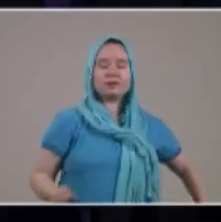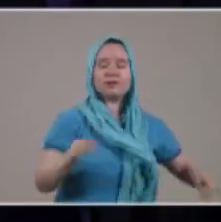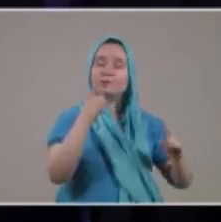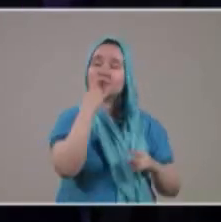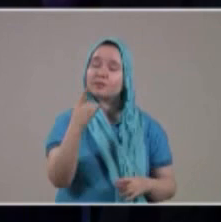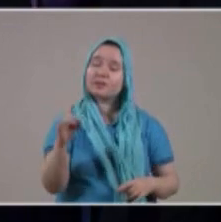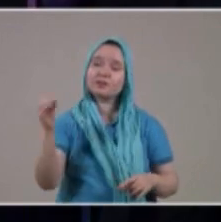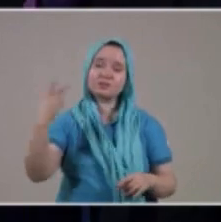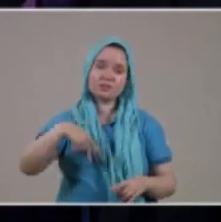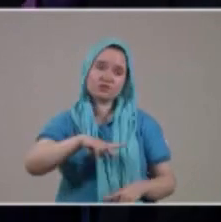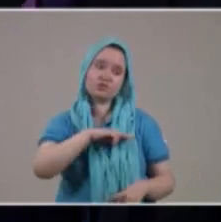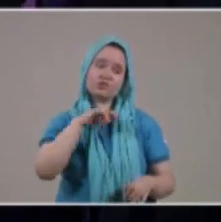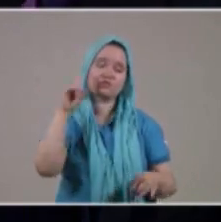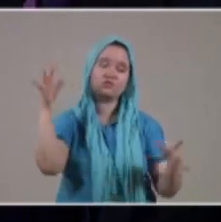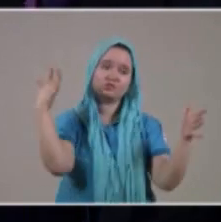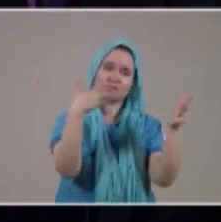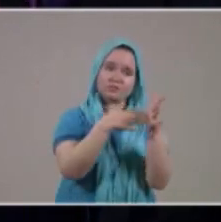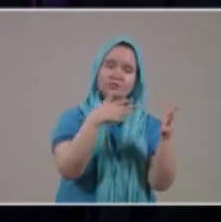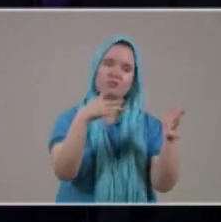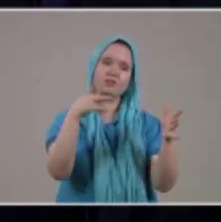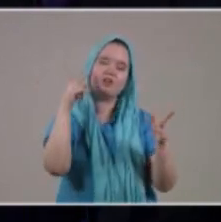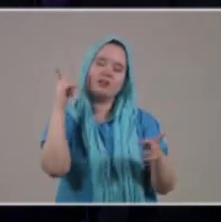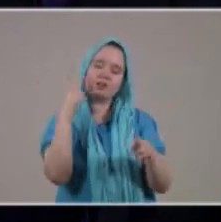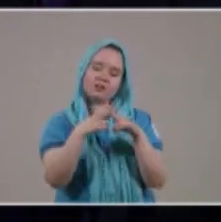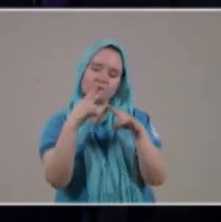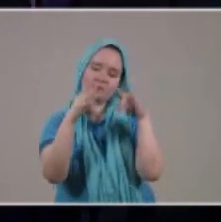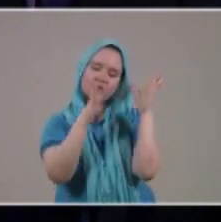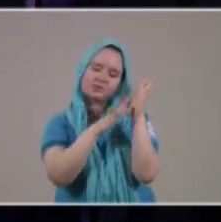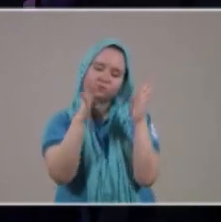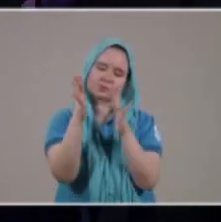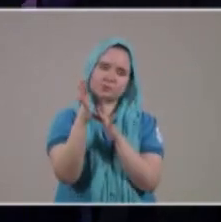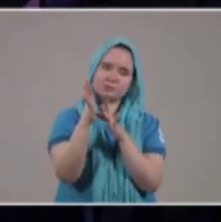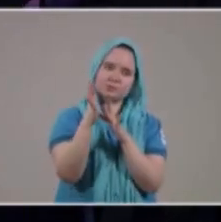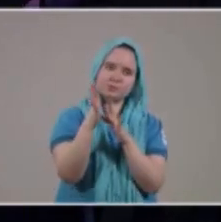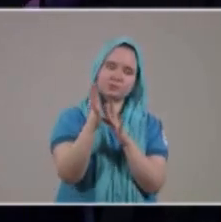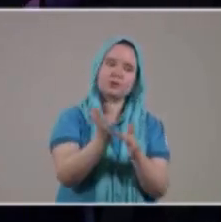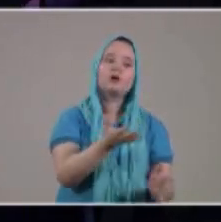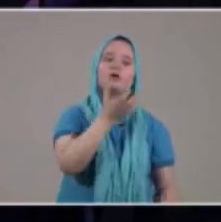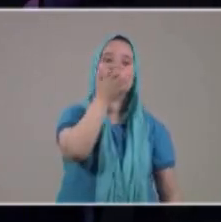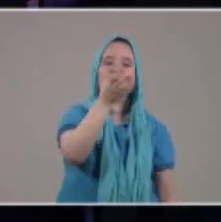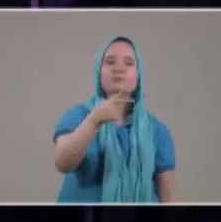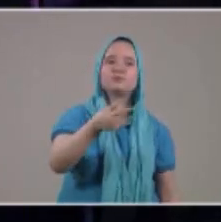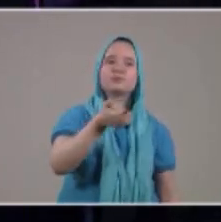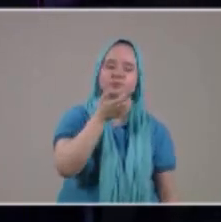nos ofenden. En el nombre de Jesús, comamos todos del pan.